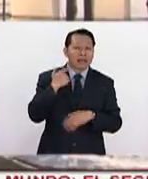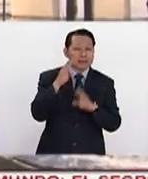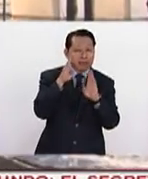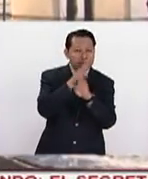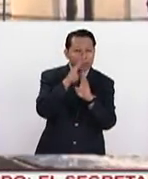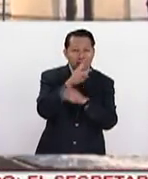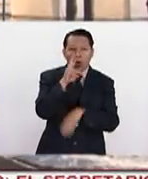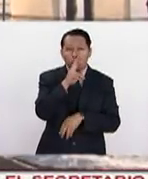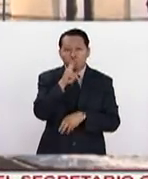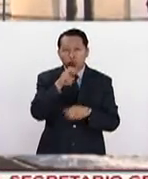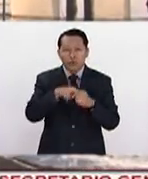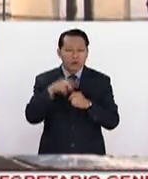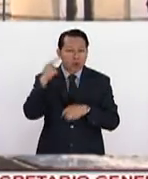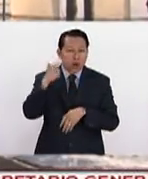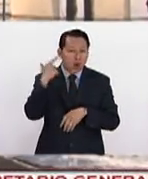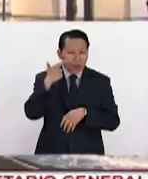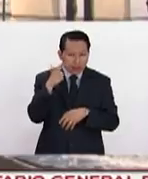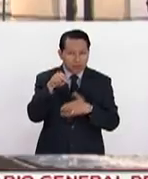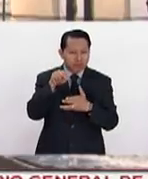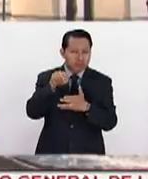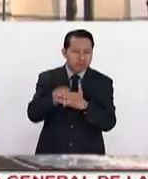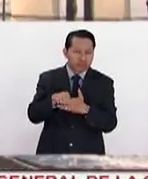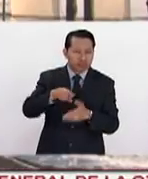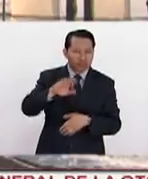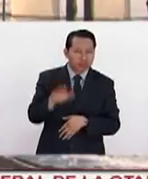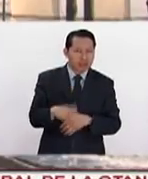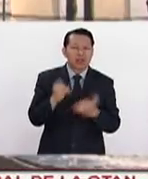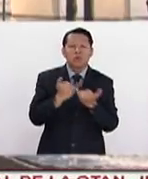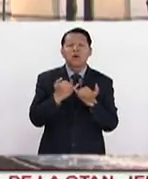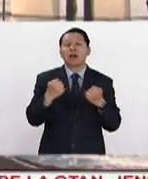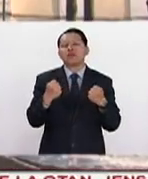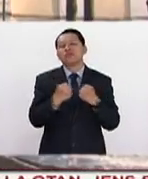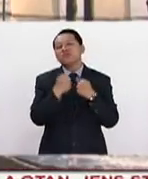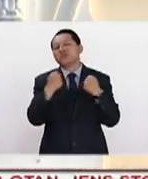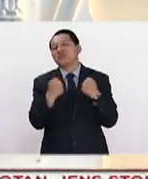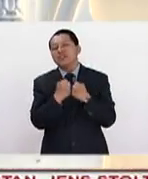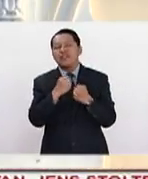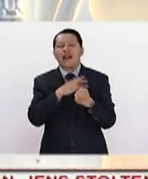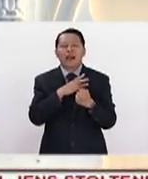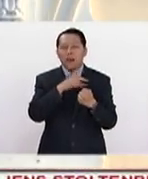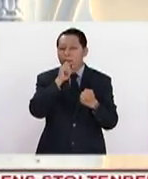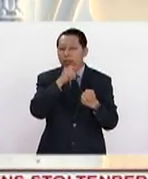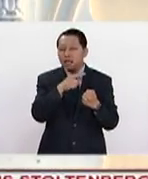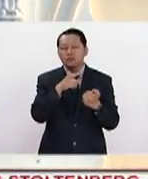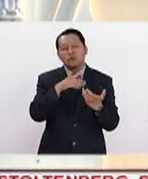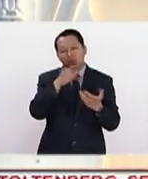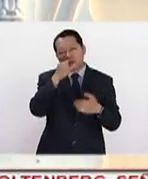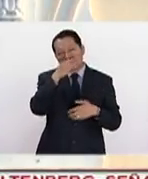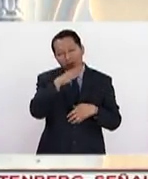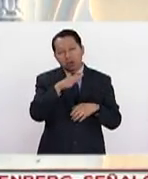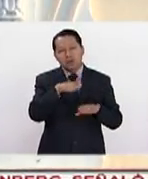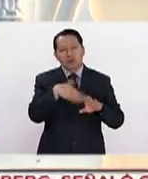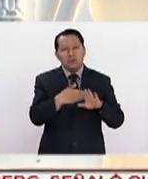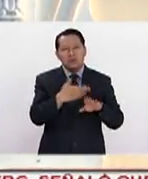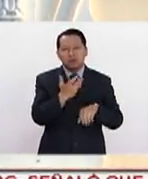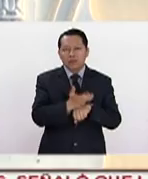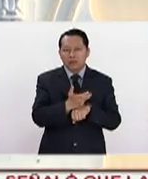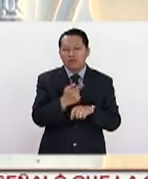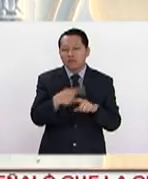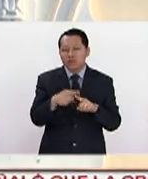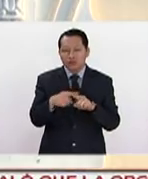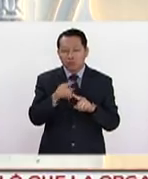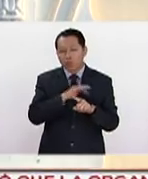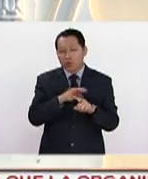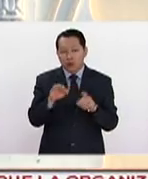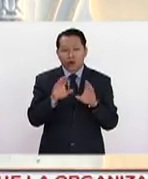ruso en Londres y los choques que ha habido con Estados Unidos, en fin, esto parece que en vez de perjudicarle ha alimentado